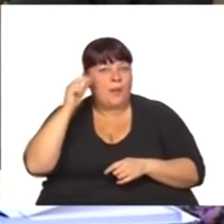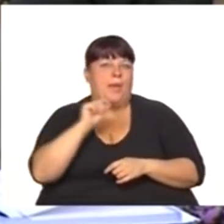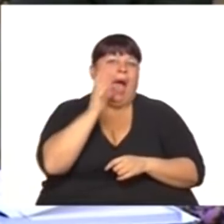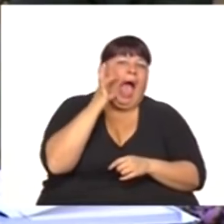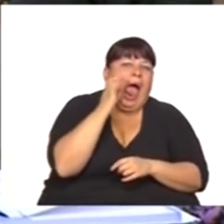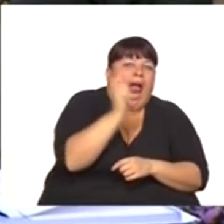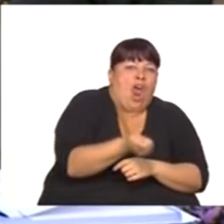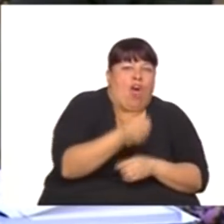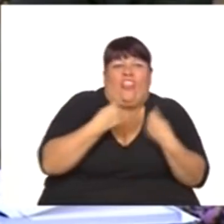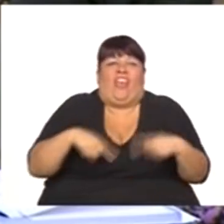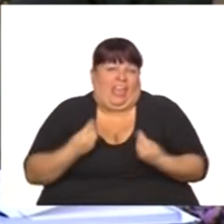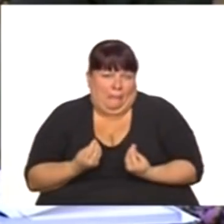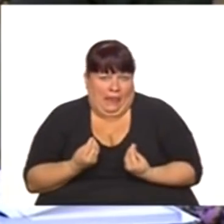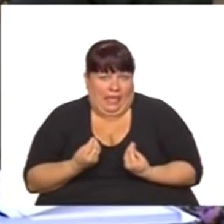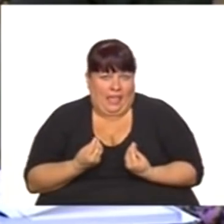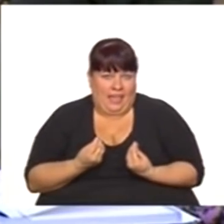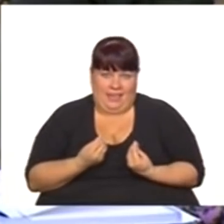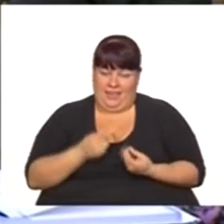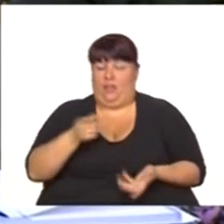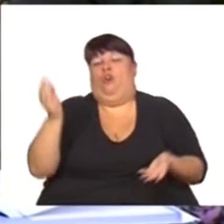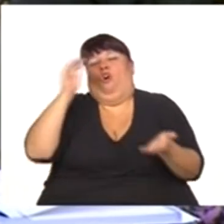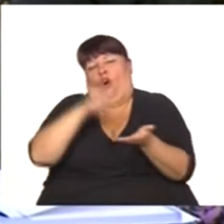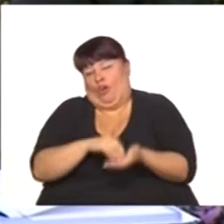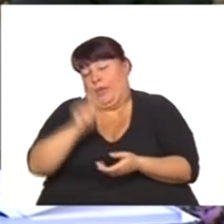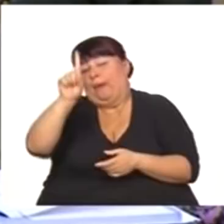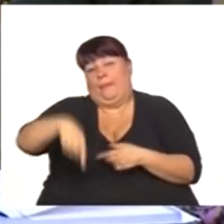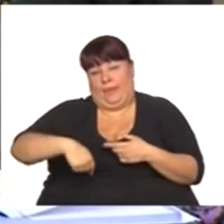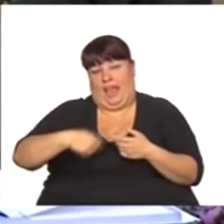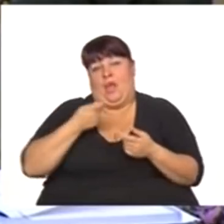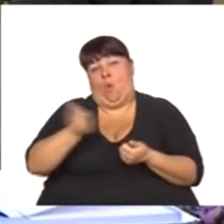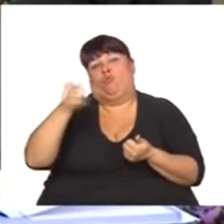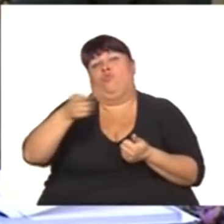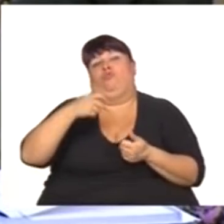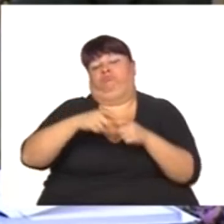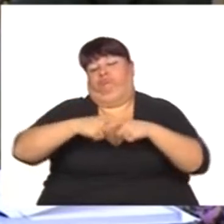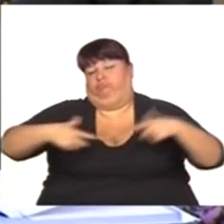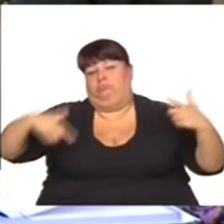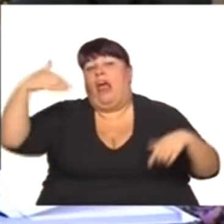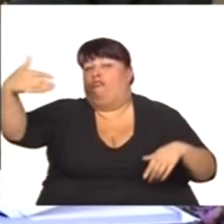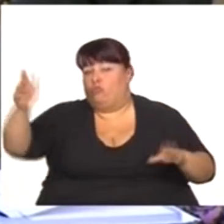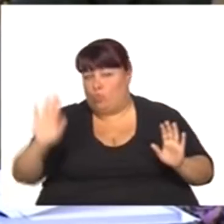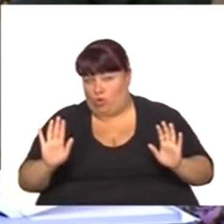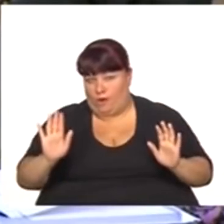recibir algo. ¿En virtud de qué? Esto otra vez va a dar lugar a mayor litigiosidad a futuro.